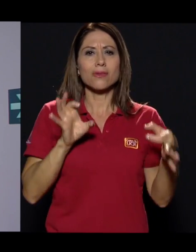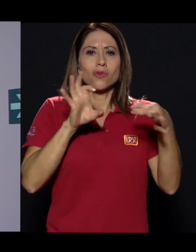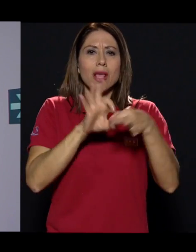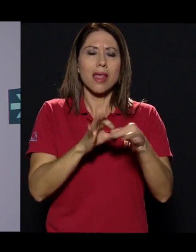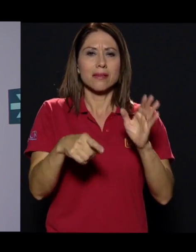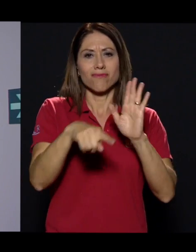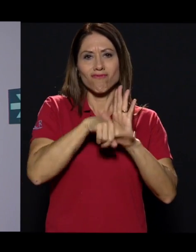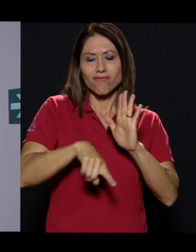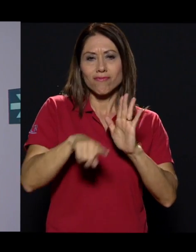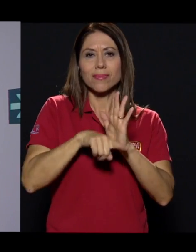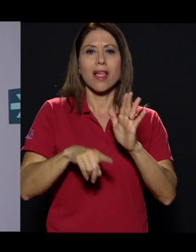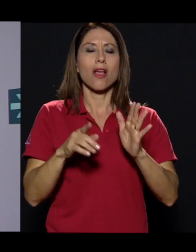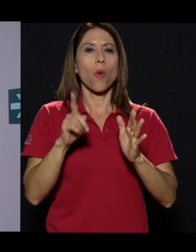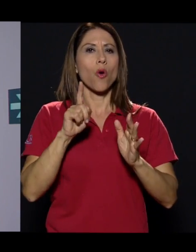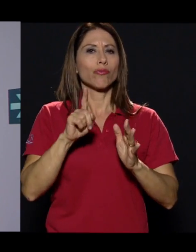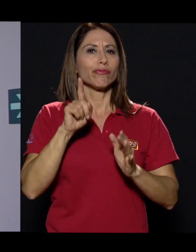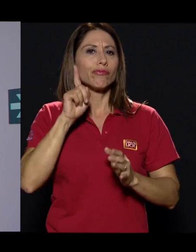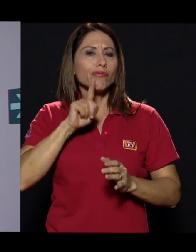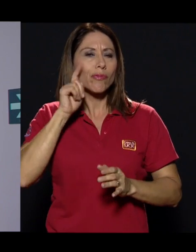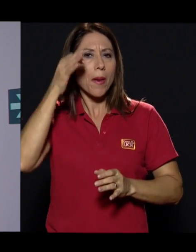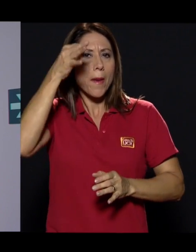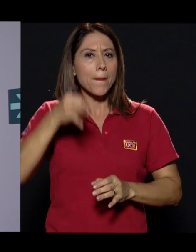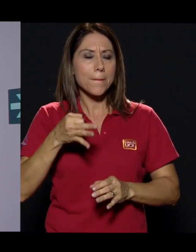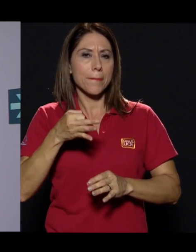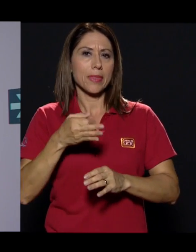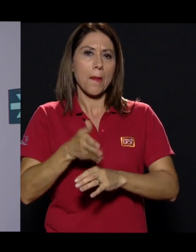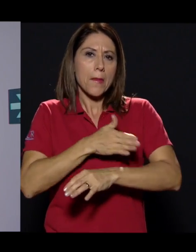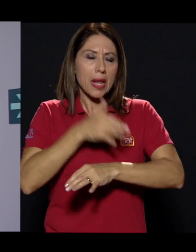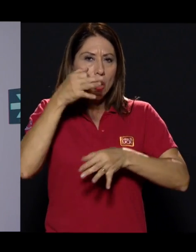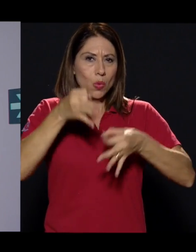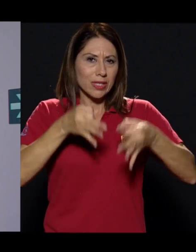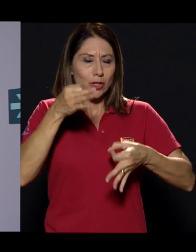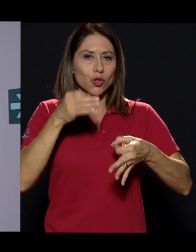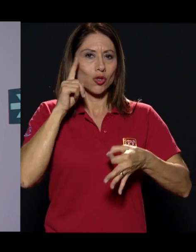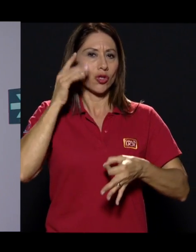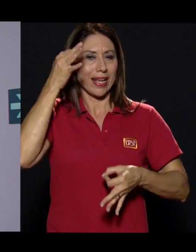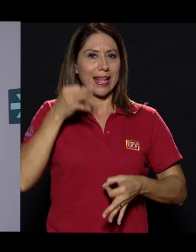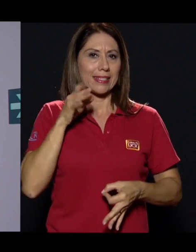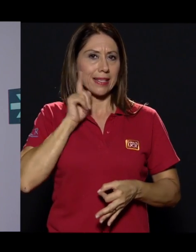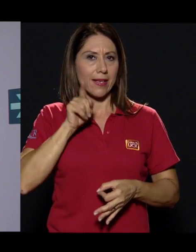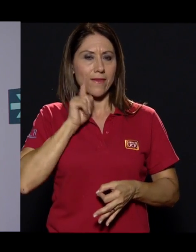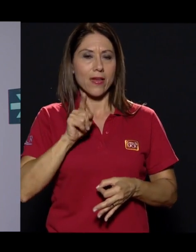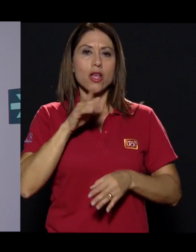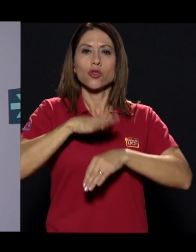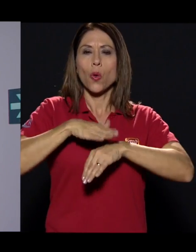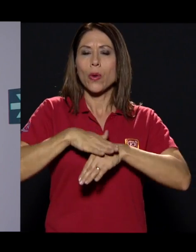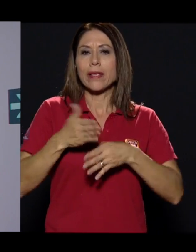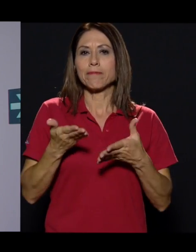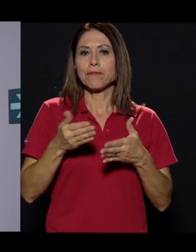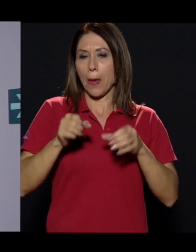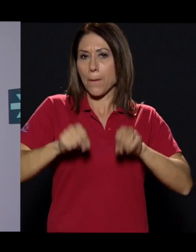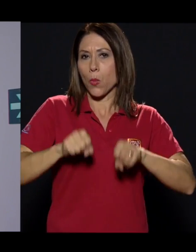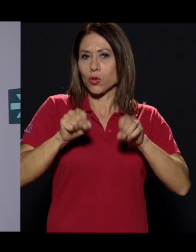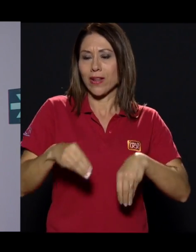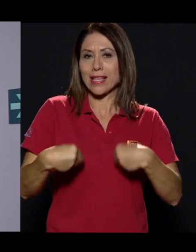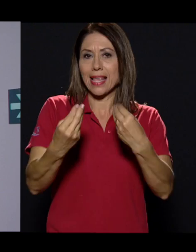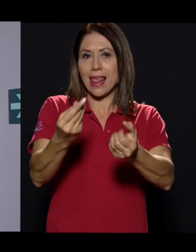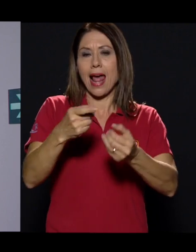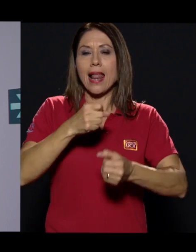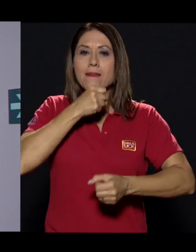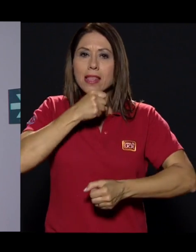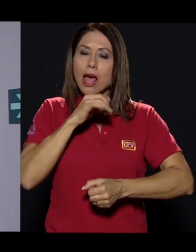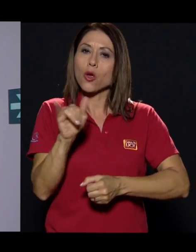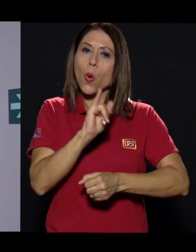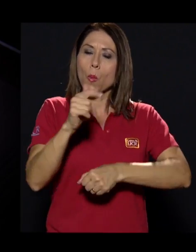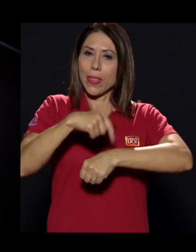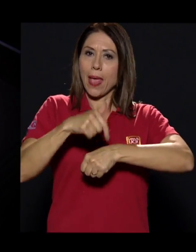un poco negativas, un poco prejuiciosas en torno a las posibilidades que ofrece la vejez como una etapa